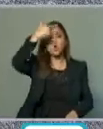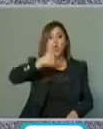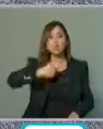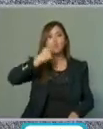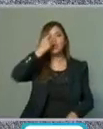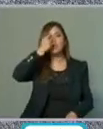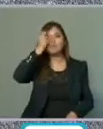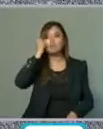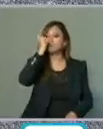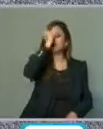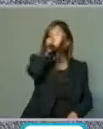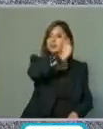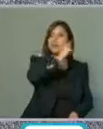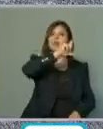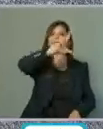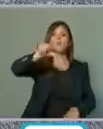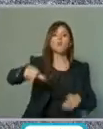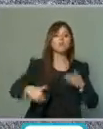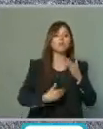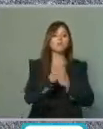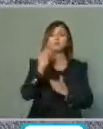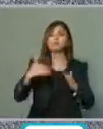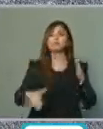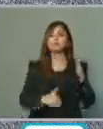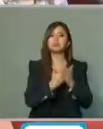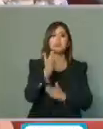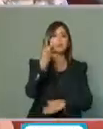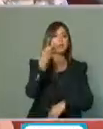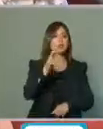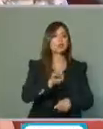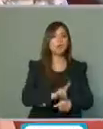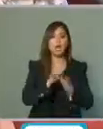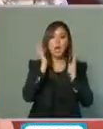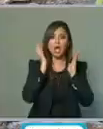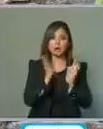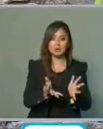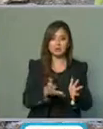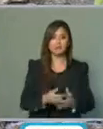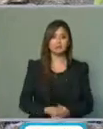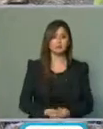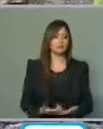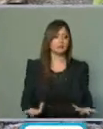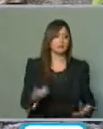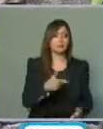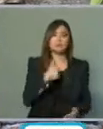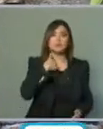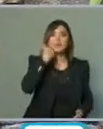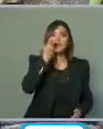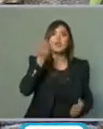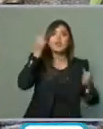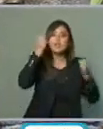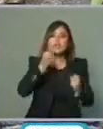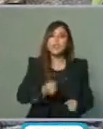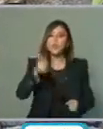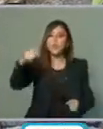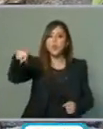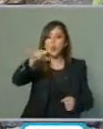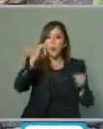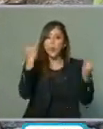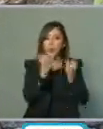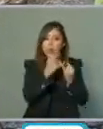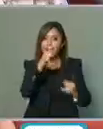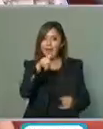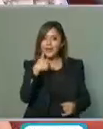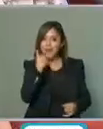las sábanas, y al día siguiente, o sea, 3 días. O sea, Súper. yo ya lo quiero y seguramente todos los que nos están viendo también lo quieren, así que tenemos